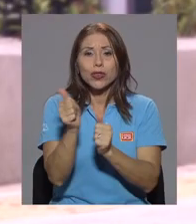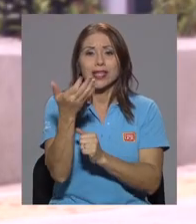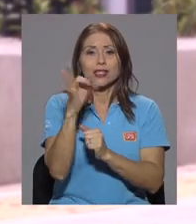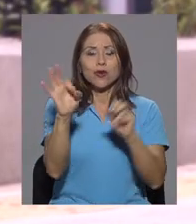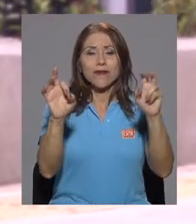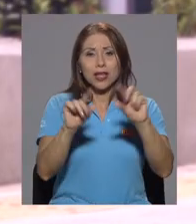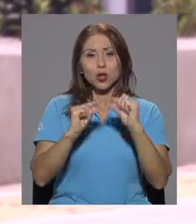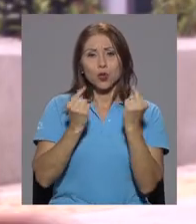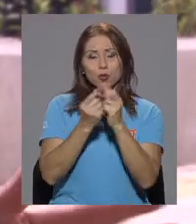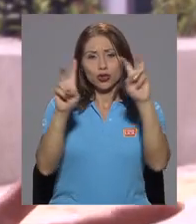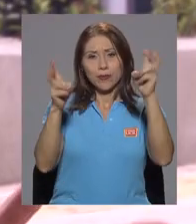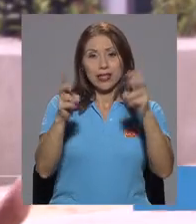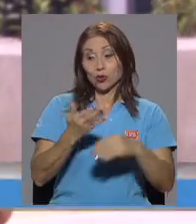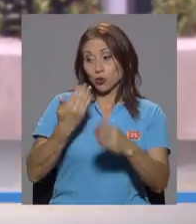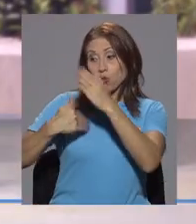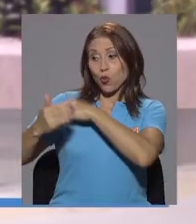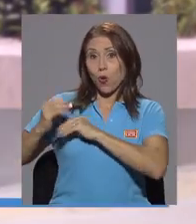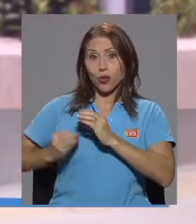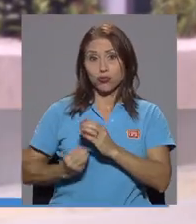ALAIC era solo